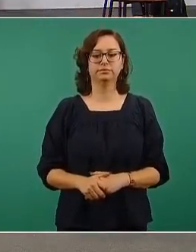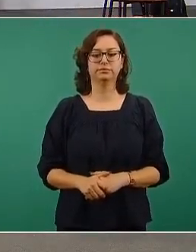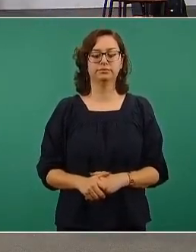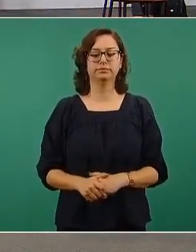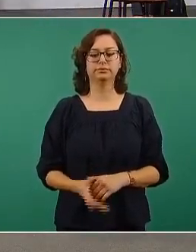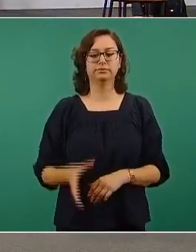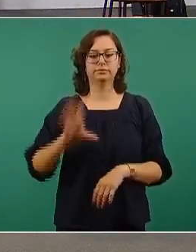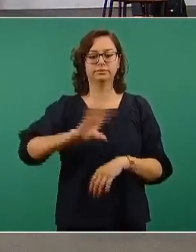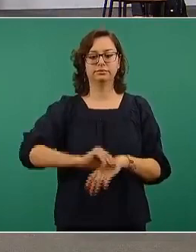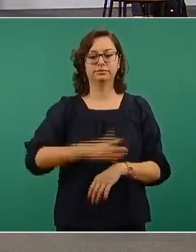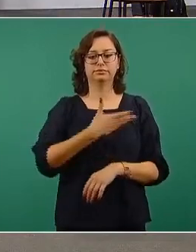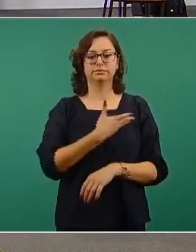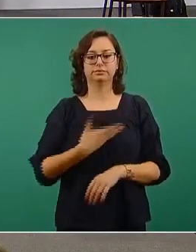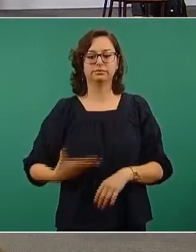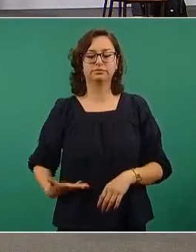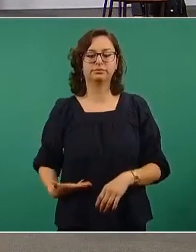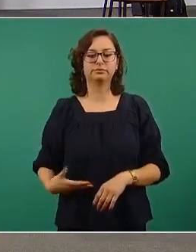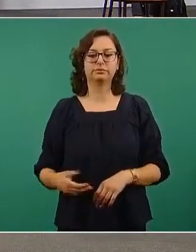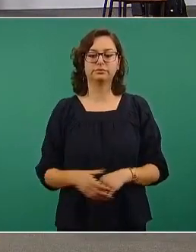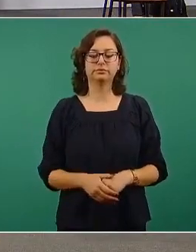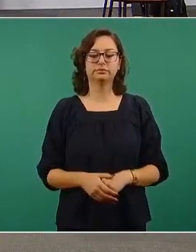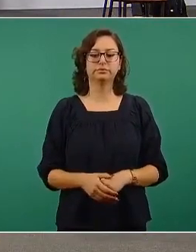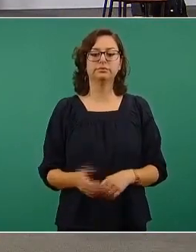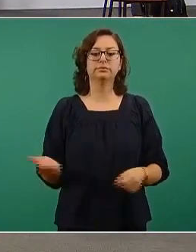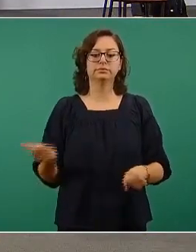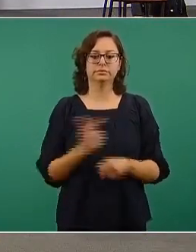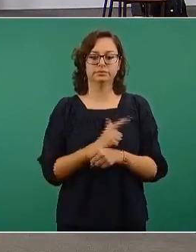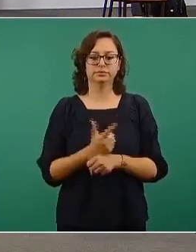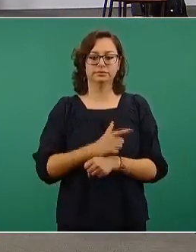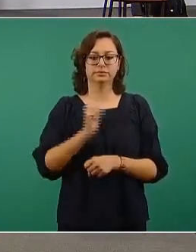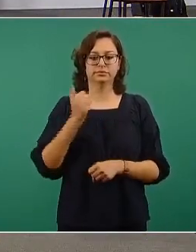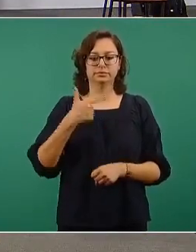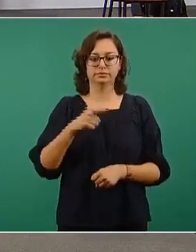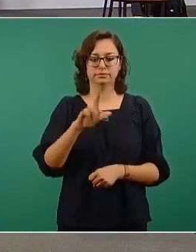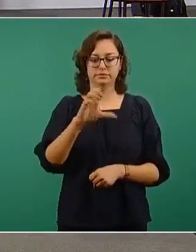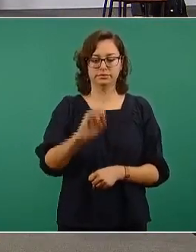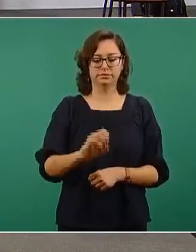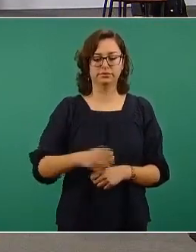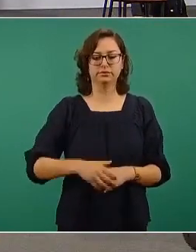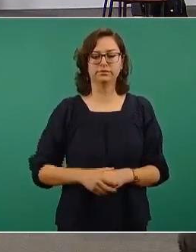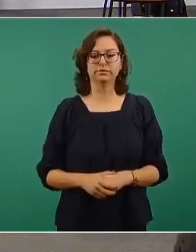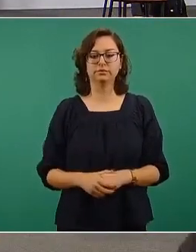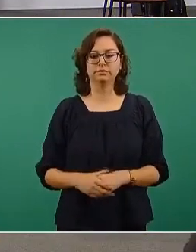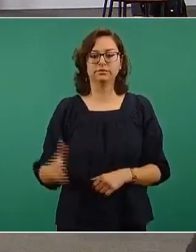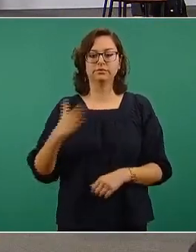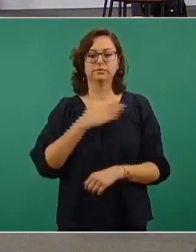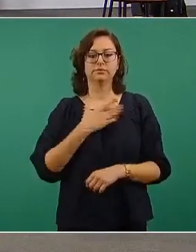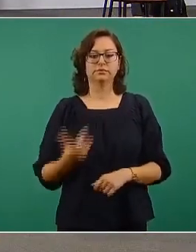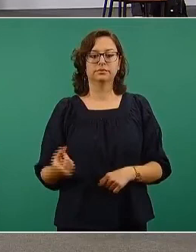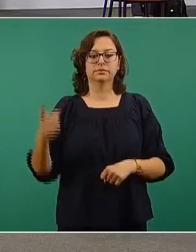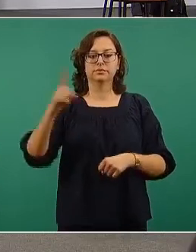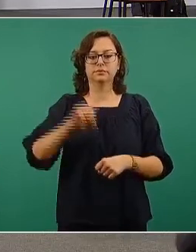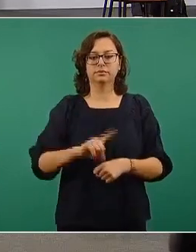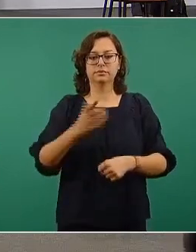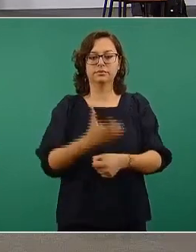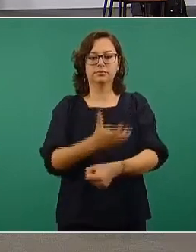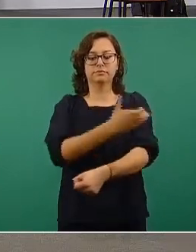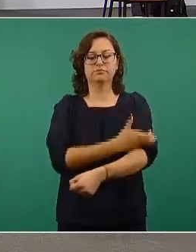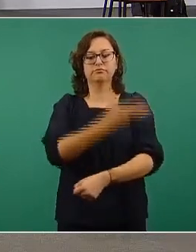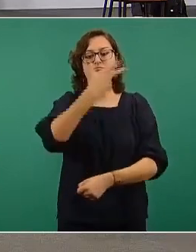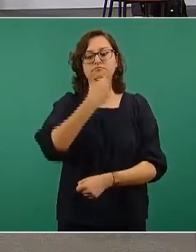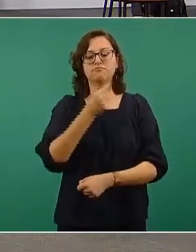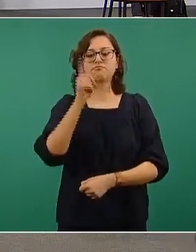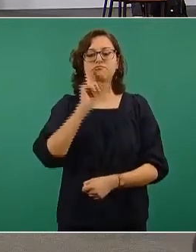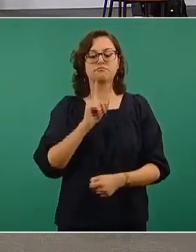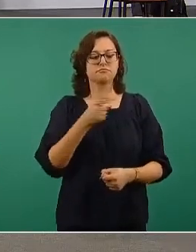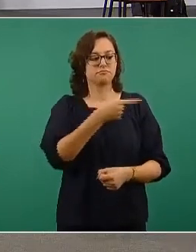Con su permiso, señor presidente, licenciado Andrés Manuel López Obrador. Muy buenos días, compañeras y compañeros